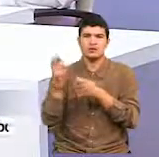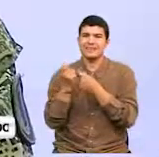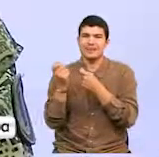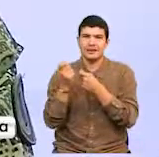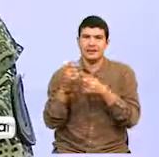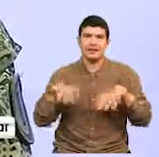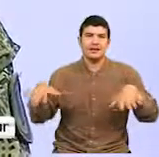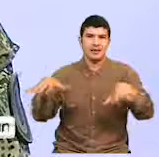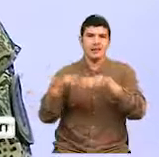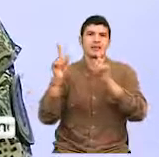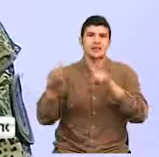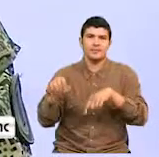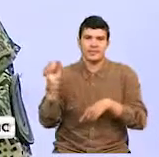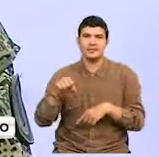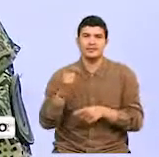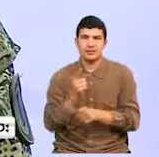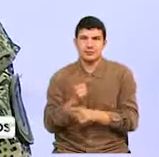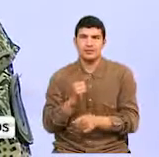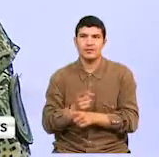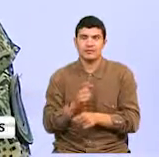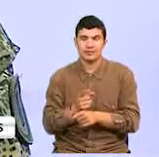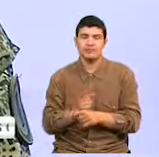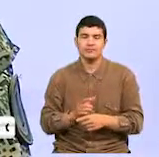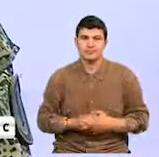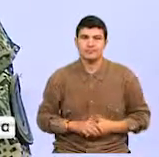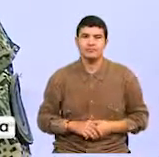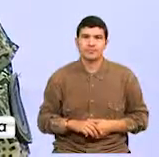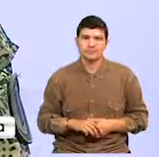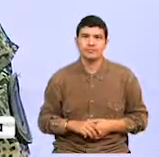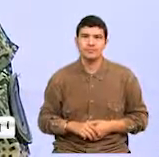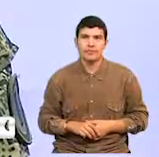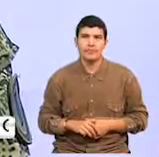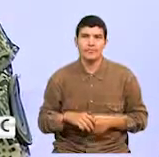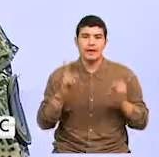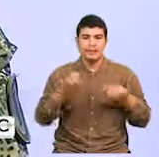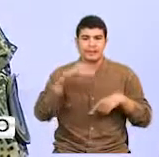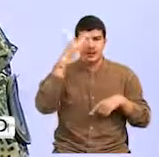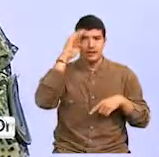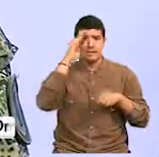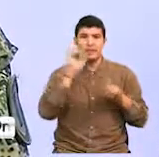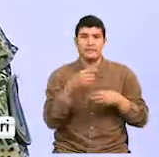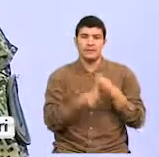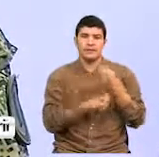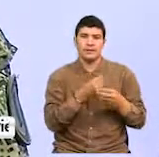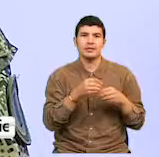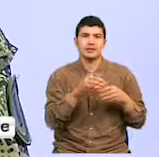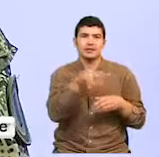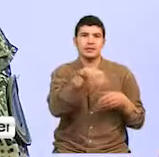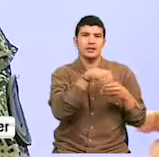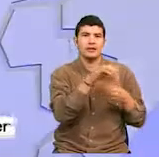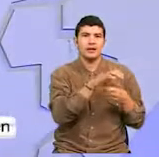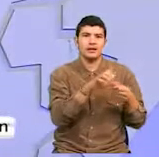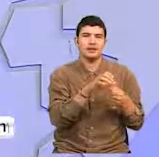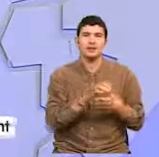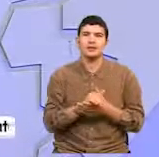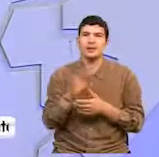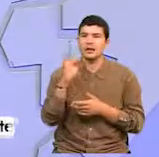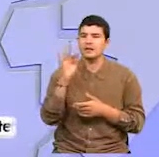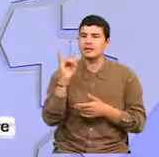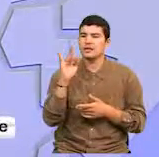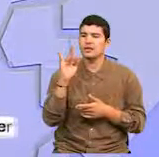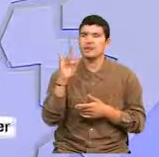en las áreas aledañas al casco urbano, que la Policía Nacional lo hace dentro del casco urbano. Tibú, que